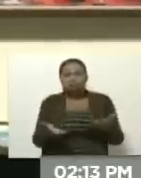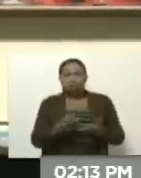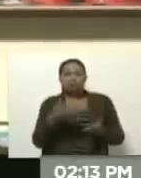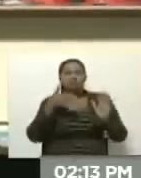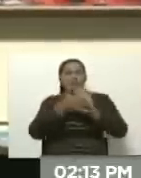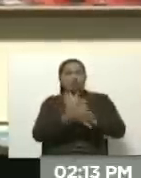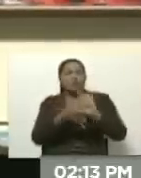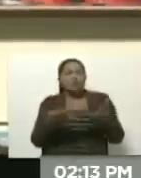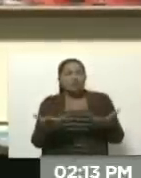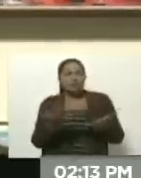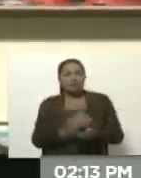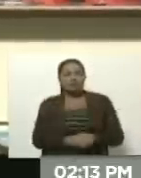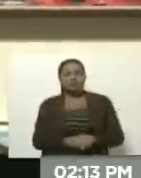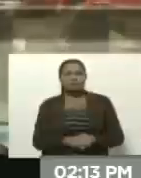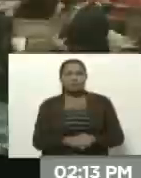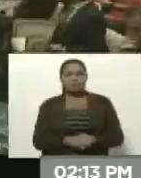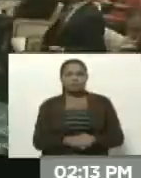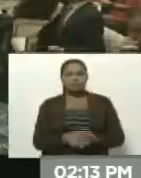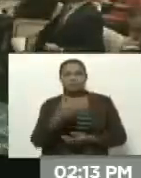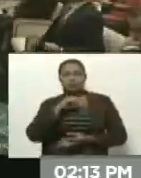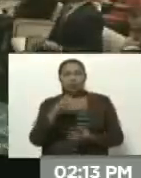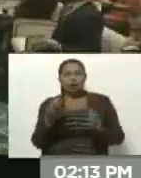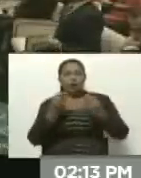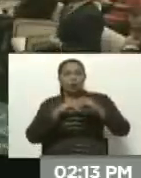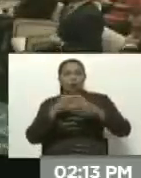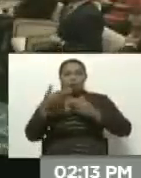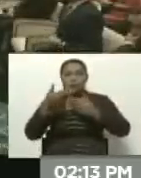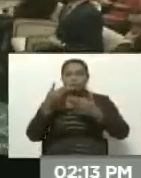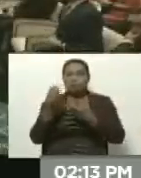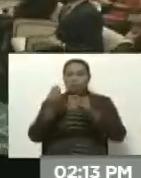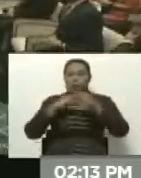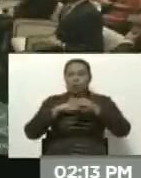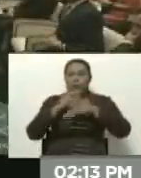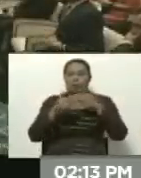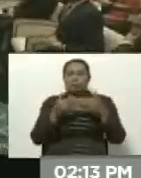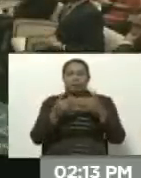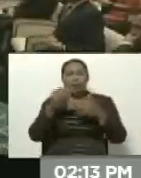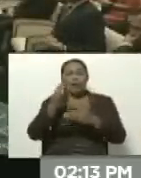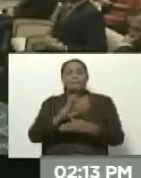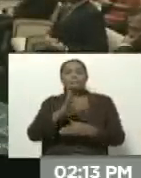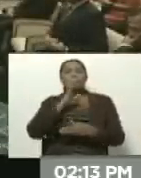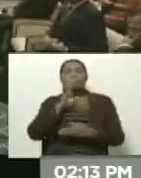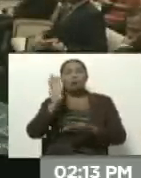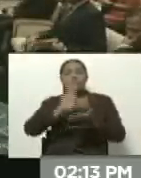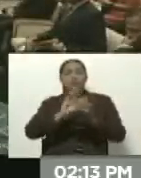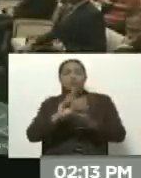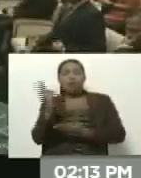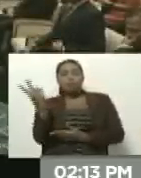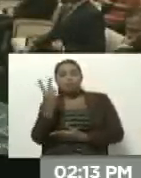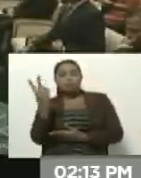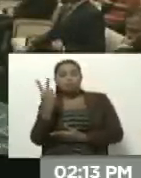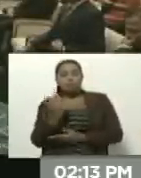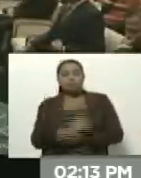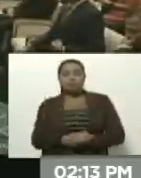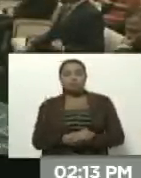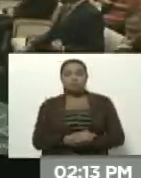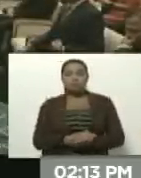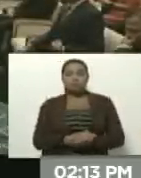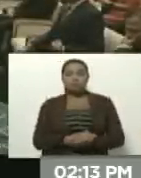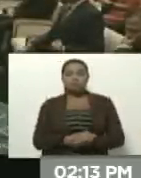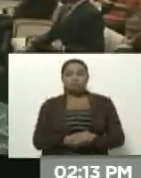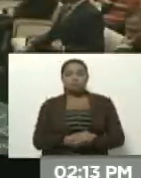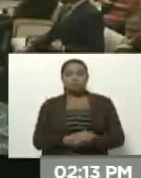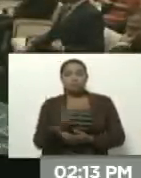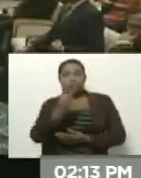sobre el acuerdo entre el Banco Central entre los dos países.